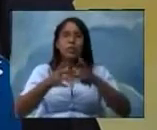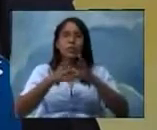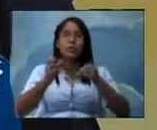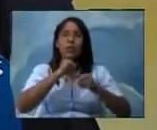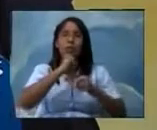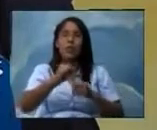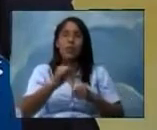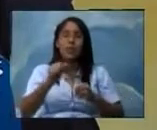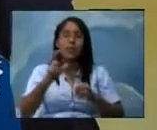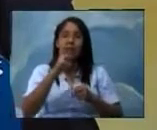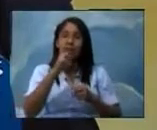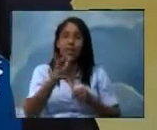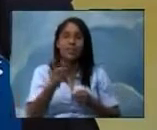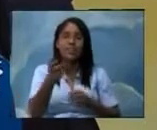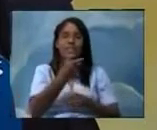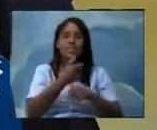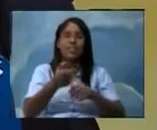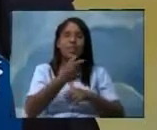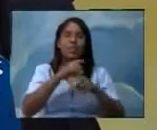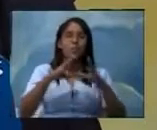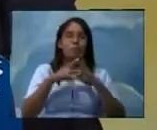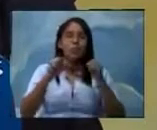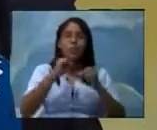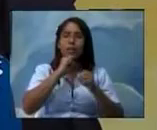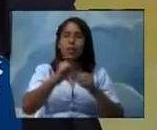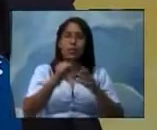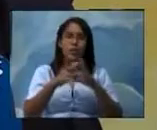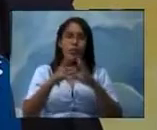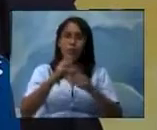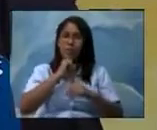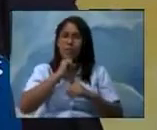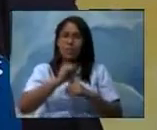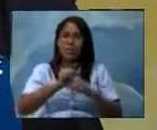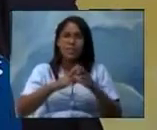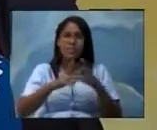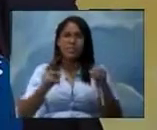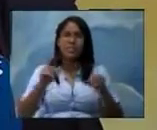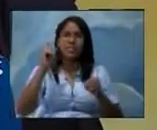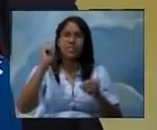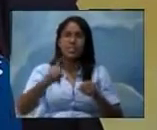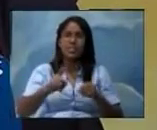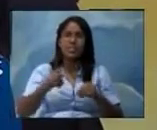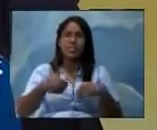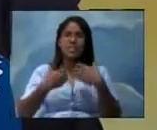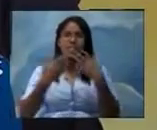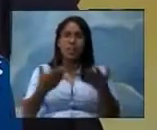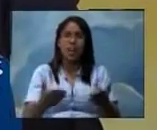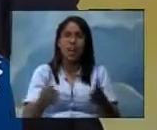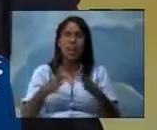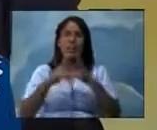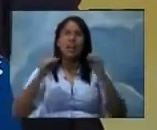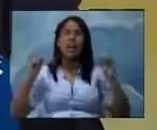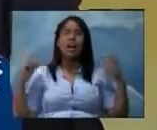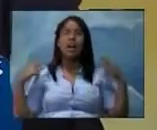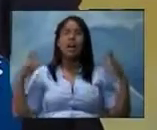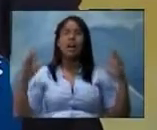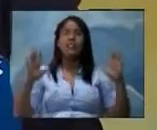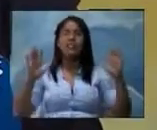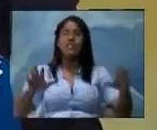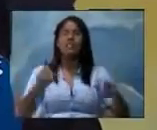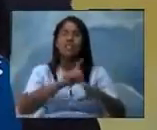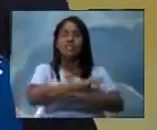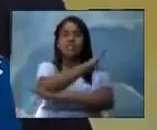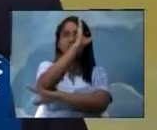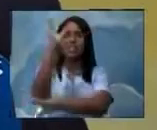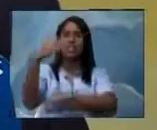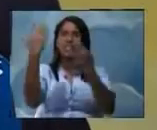Señor a ese gobierno como es el de Asiria. Y también le entregó las aves del cielo, te